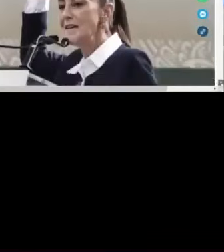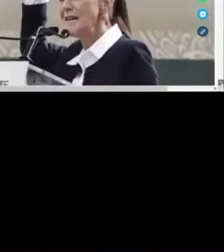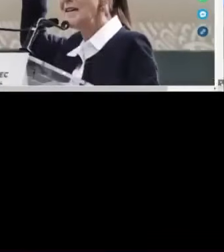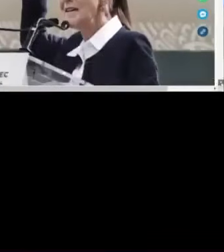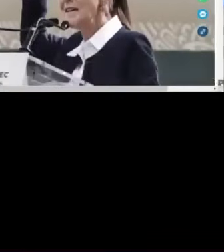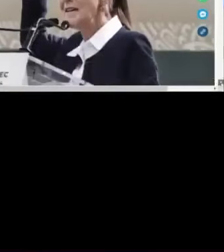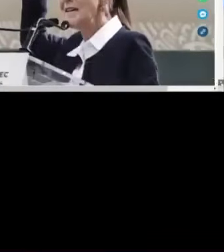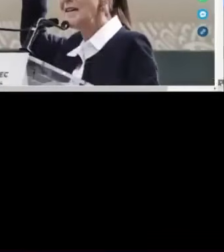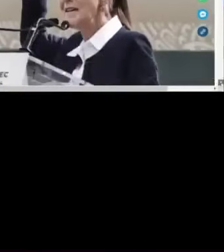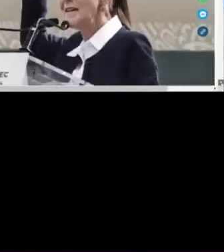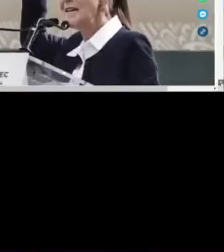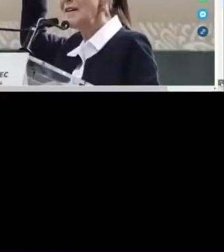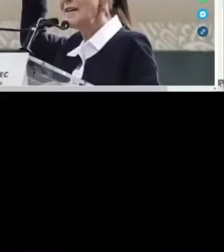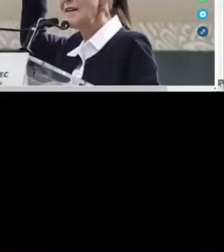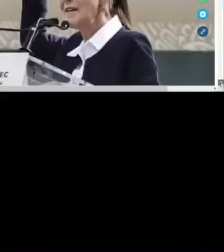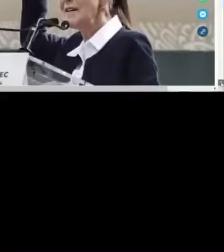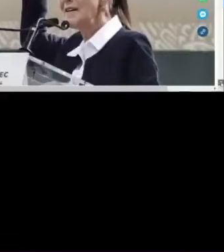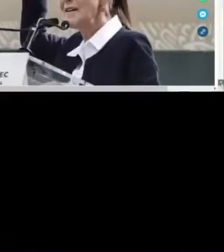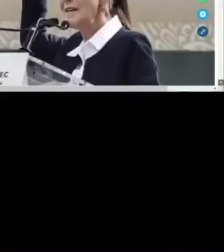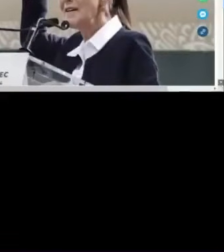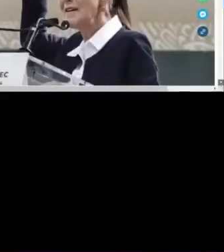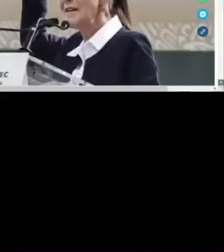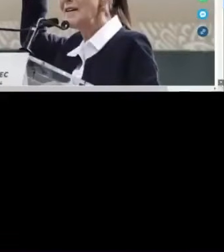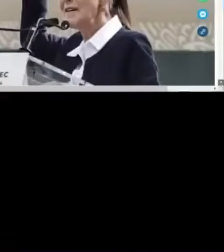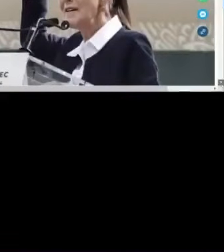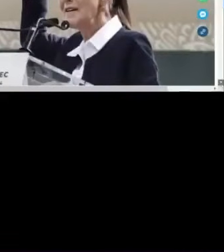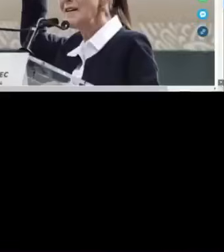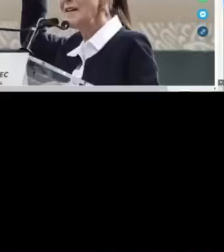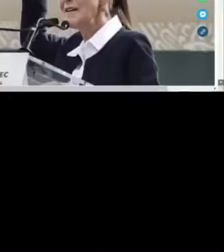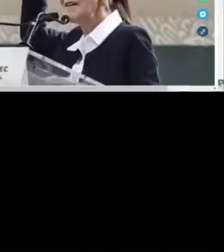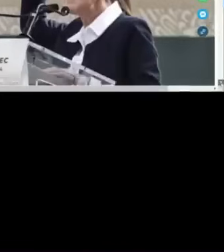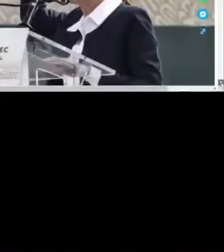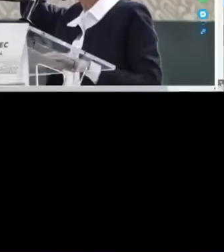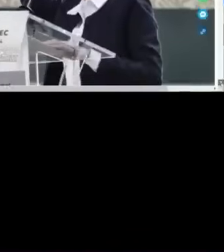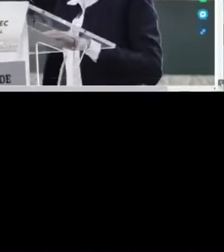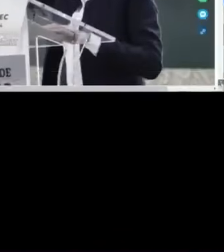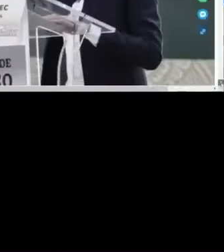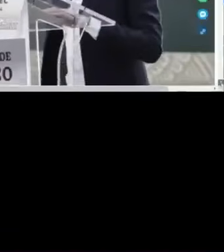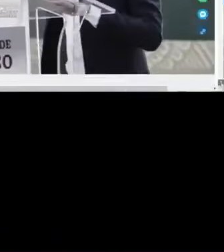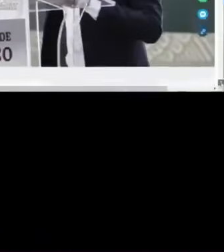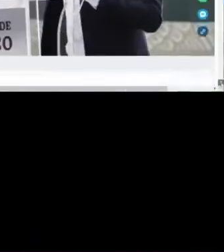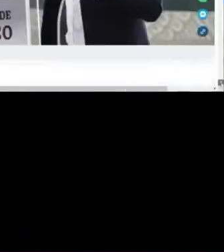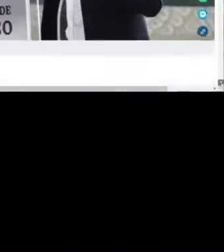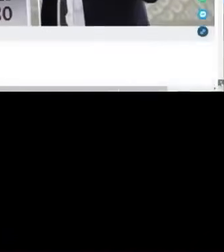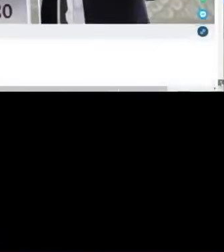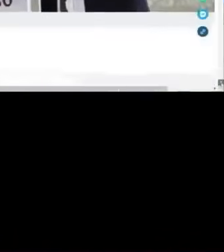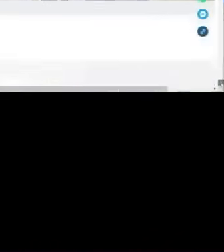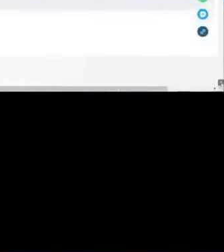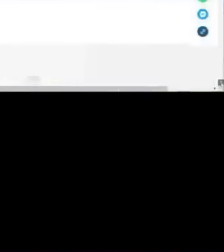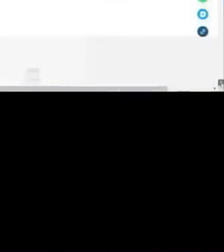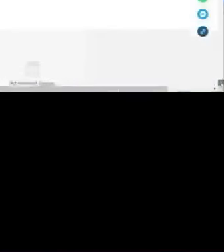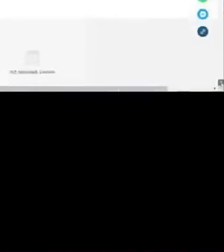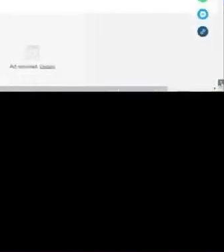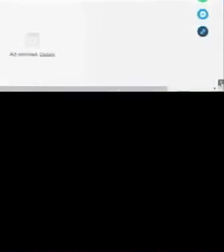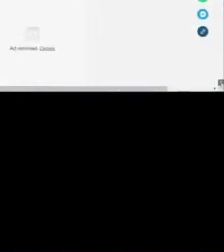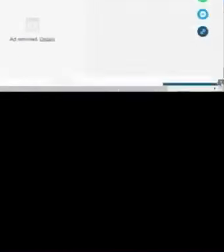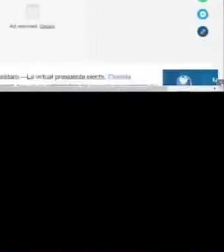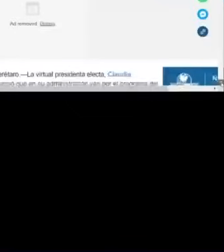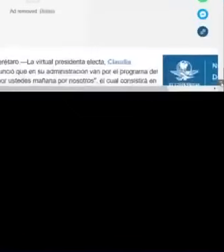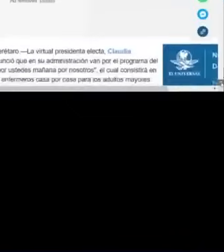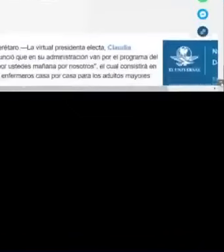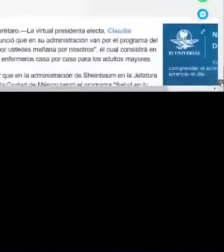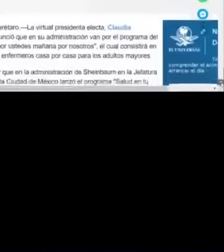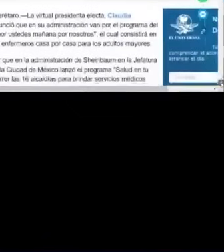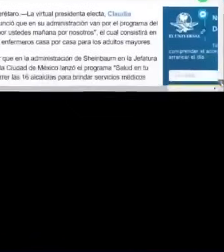y medicamentos gratuitos. Entonces, pues ella estuvo dando esta noticia también muy, muy